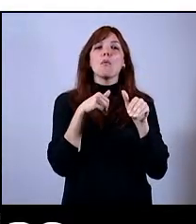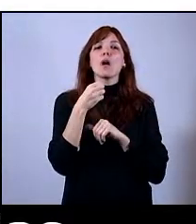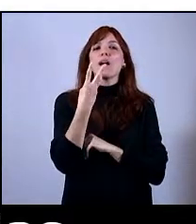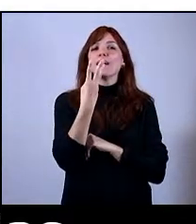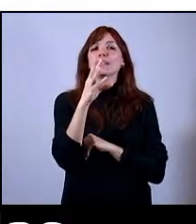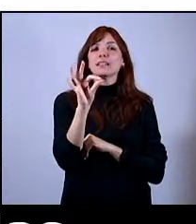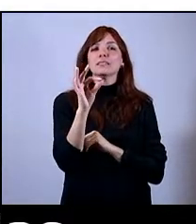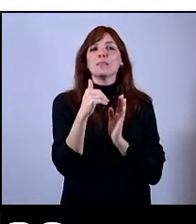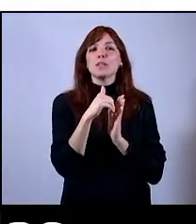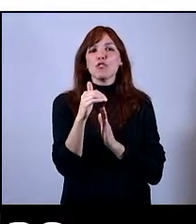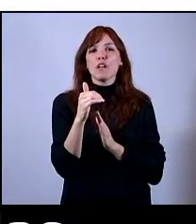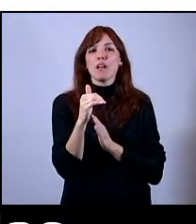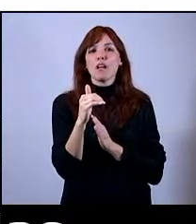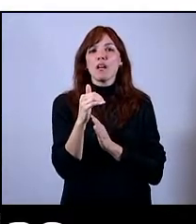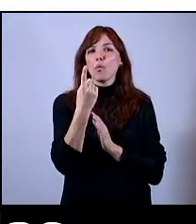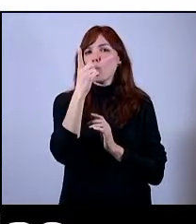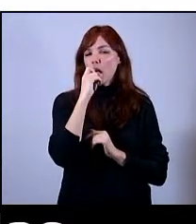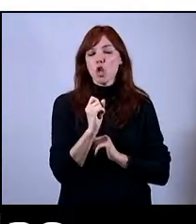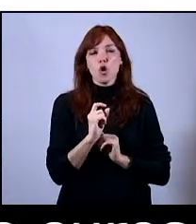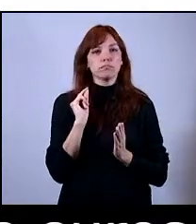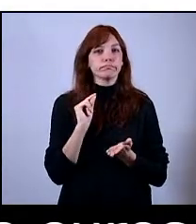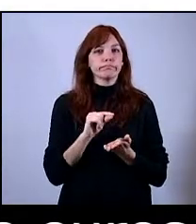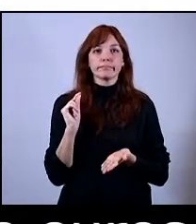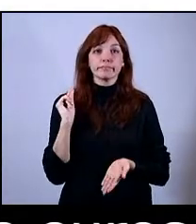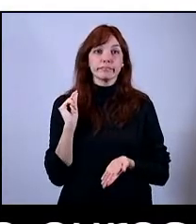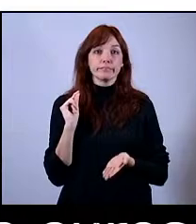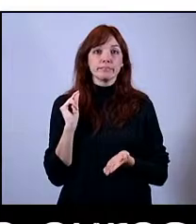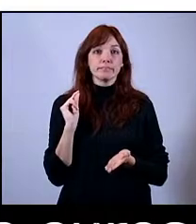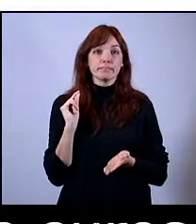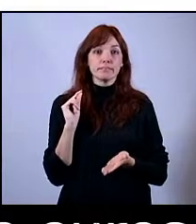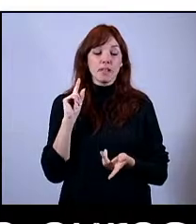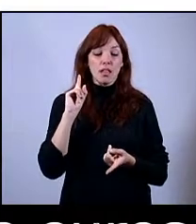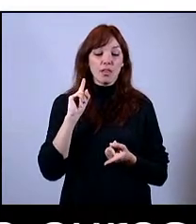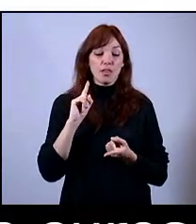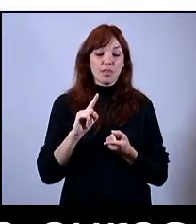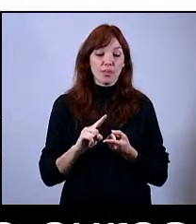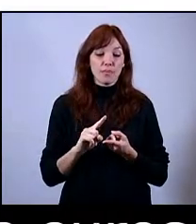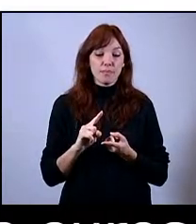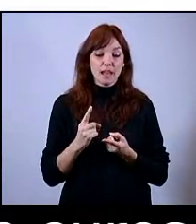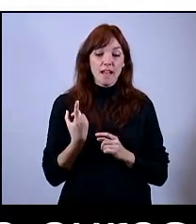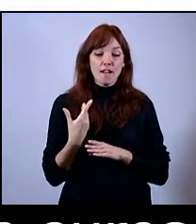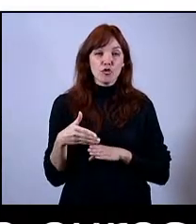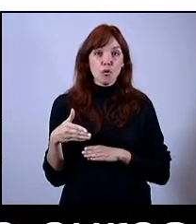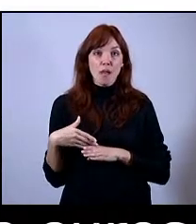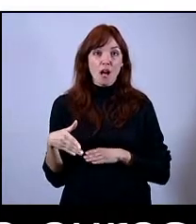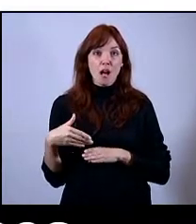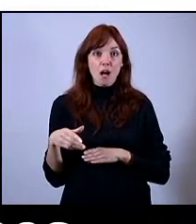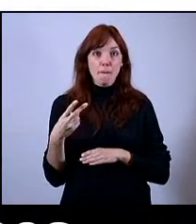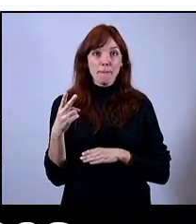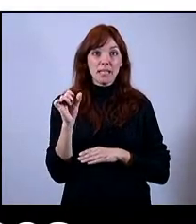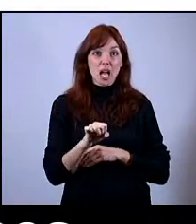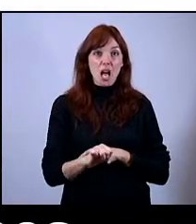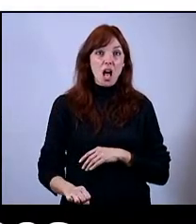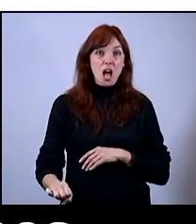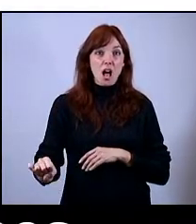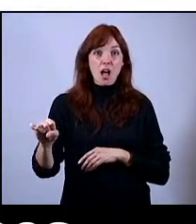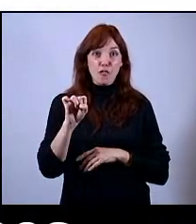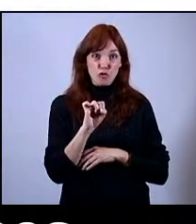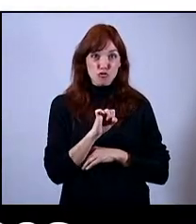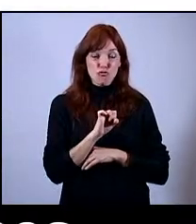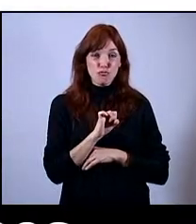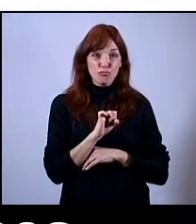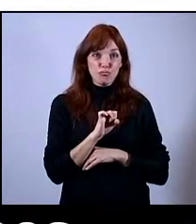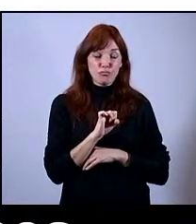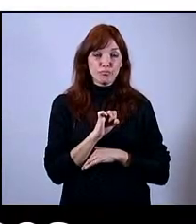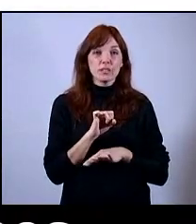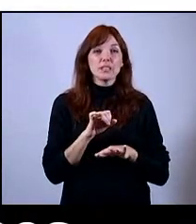euros en un único año. Quiero decir que, haciendo la cuenta, nos quedan 20 años desde el 24 al 27.